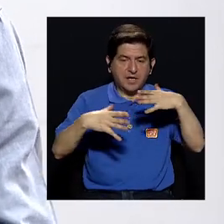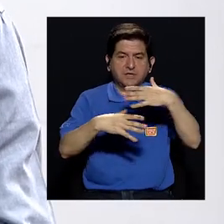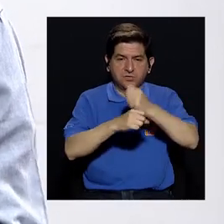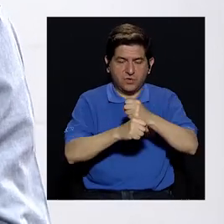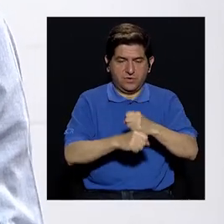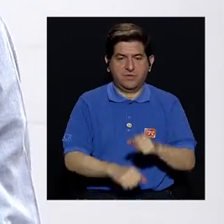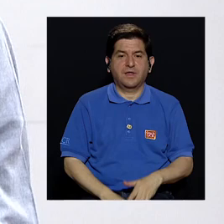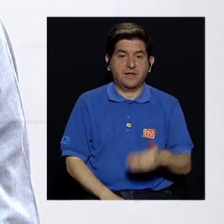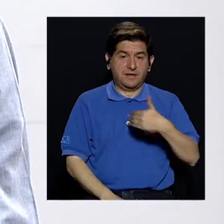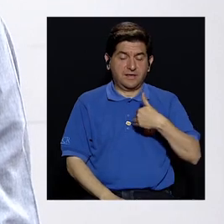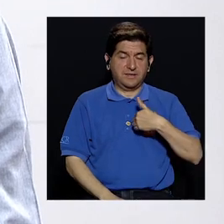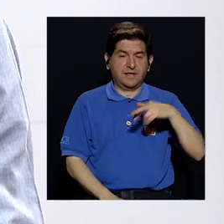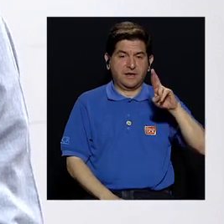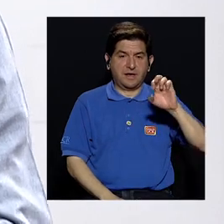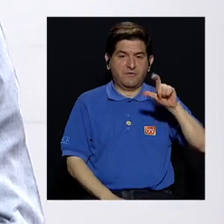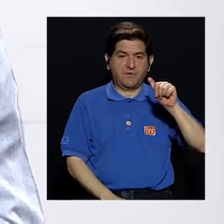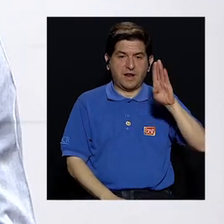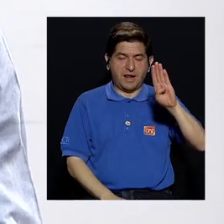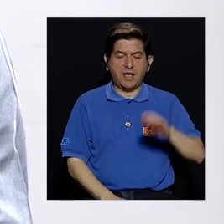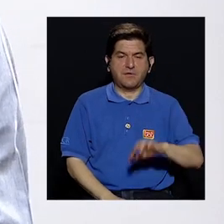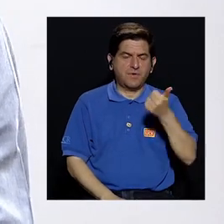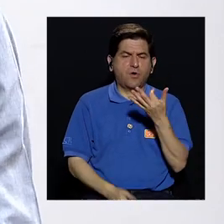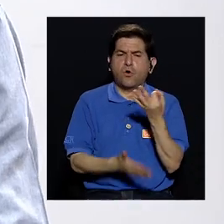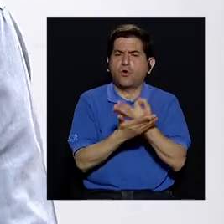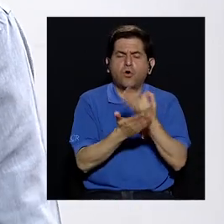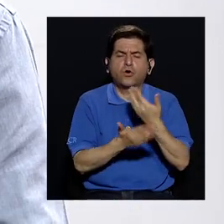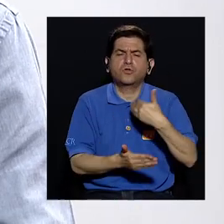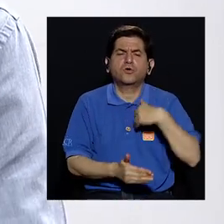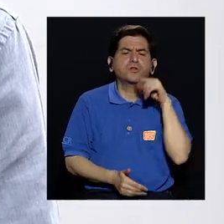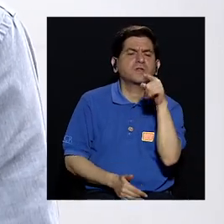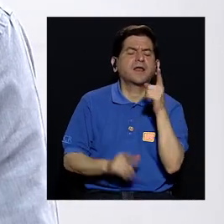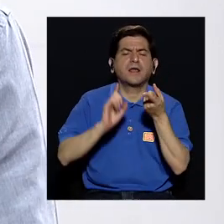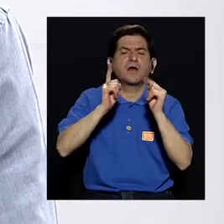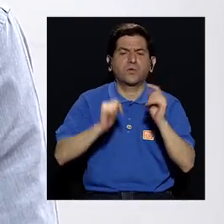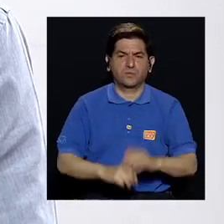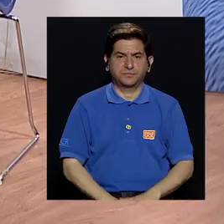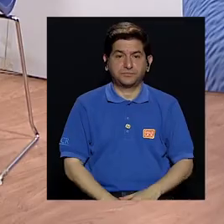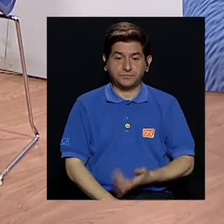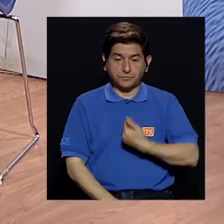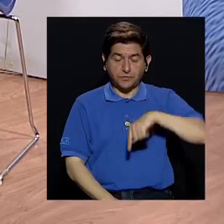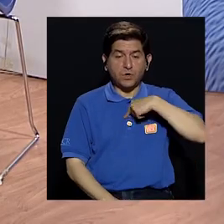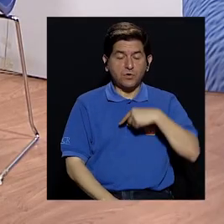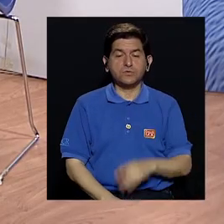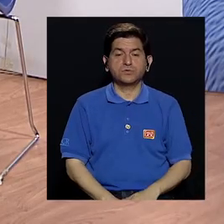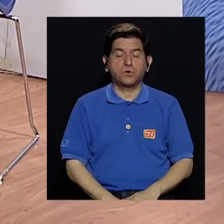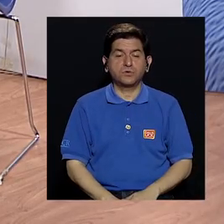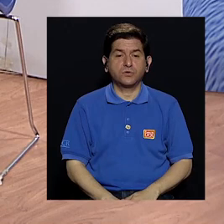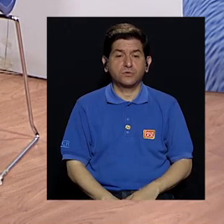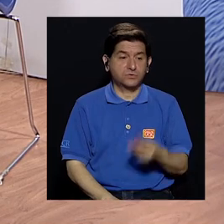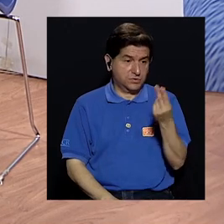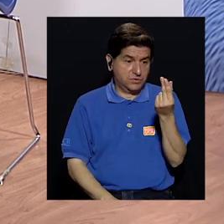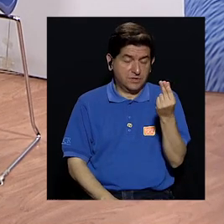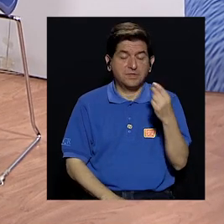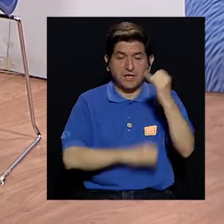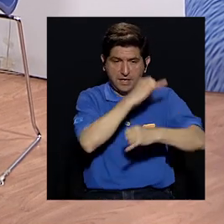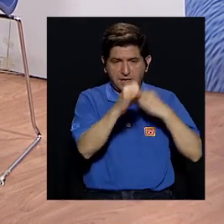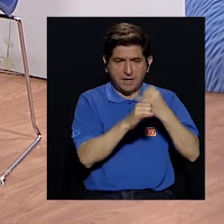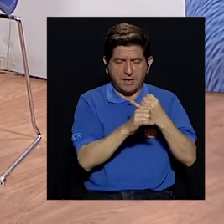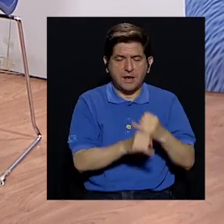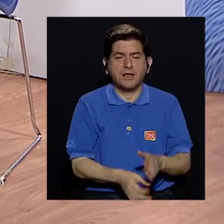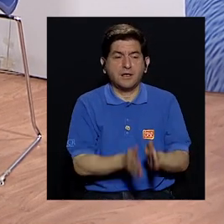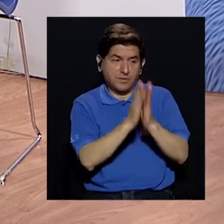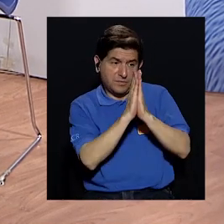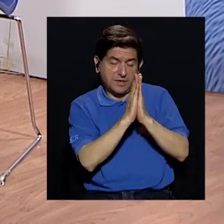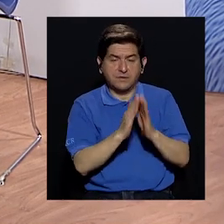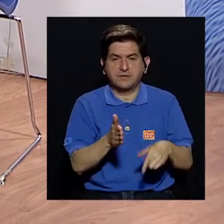actividades o dinámicas de otras fuentes de financiamiento que ustedes acuden nosotros acudimos a fuentes internacionales en muchas